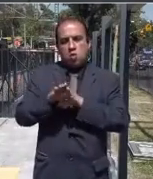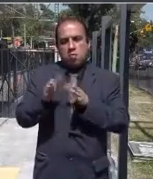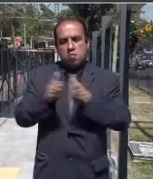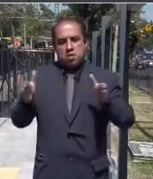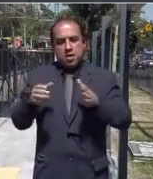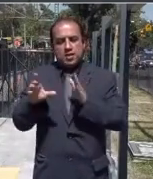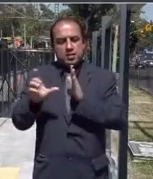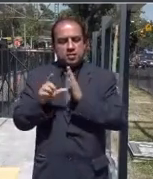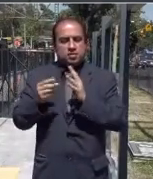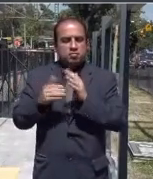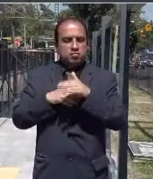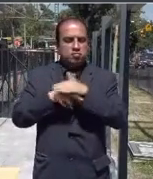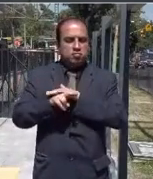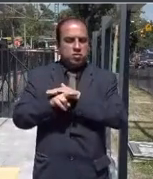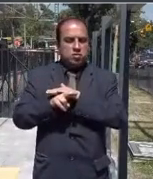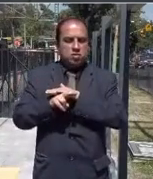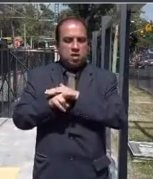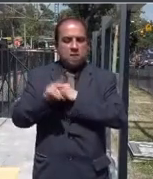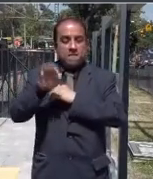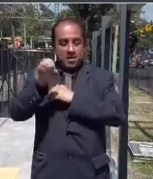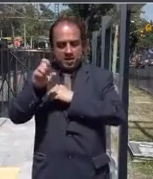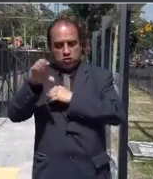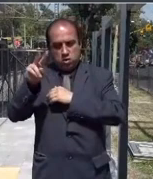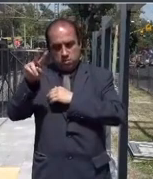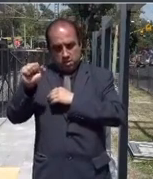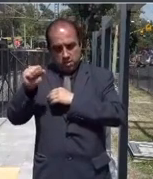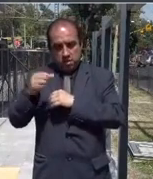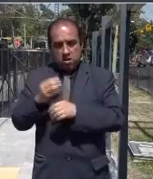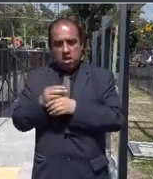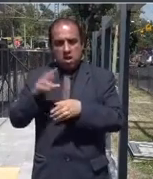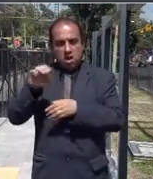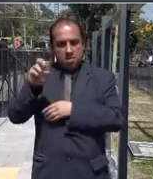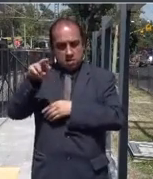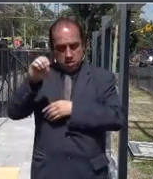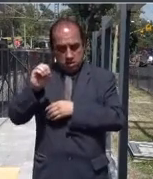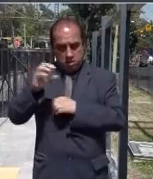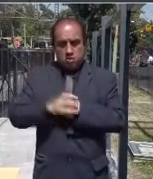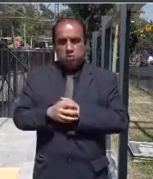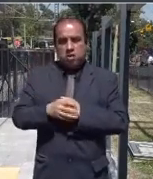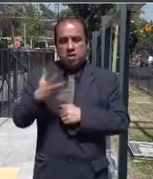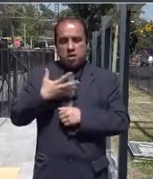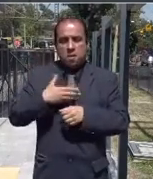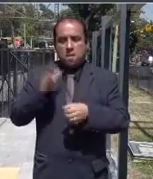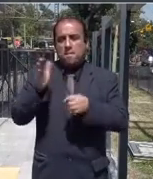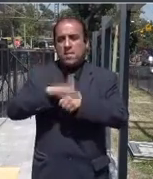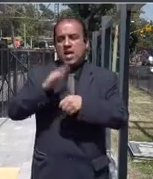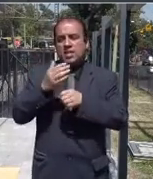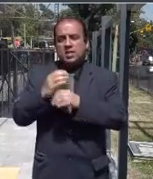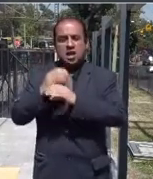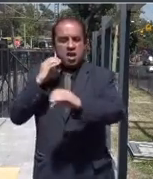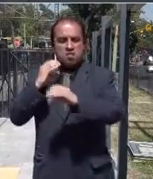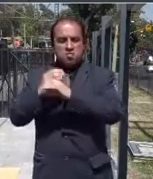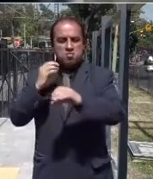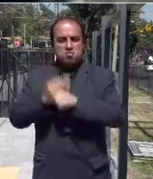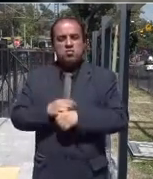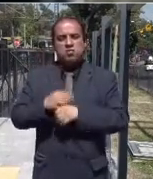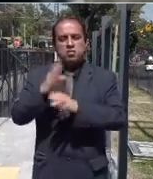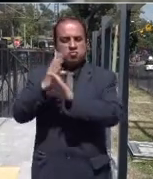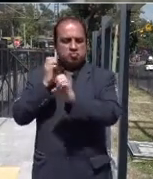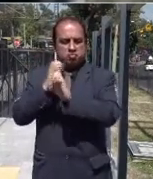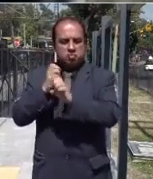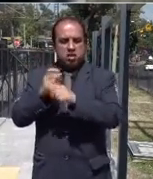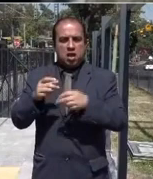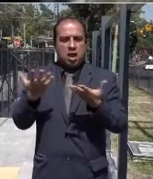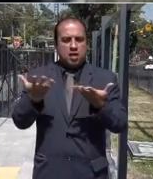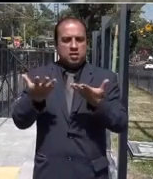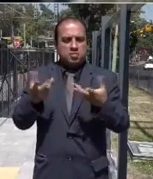Cuevas, en El Caminero y La Joya, y con la entrada de más autobuses biarticulados que permiten que más personas viajen